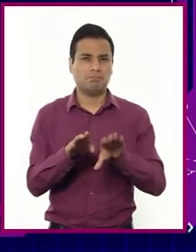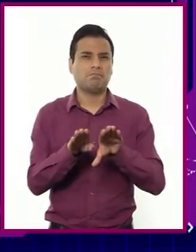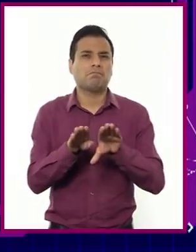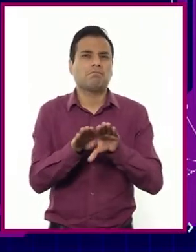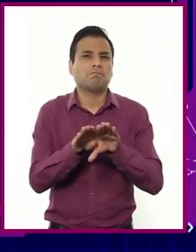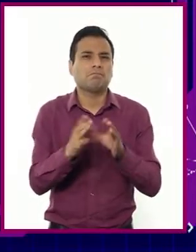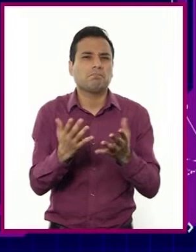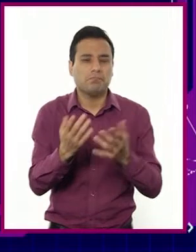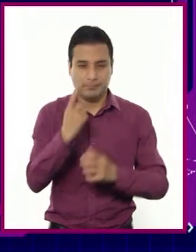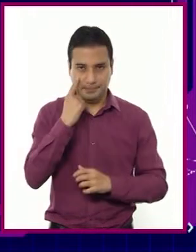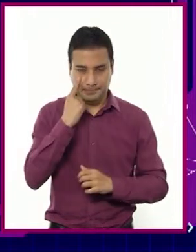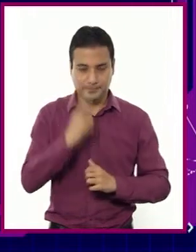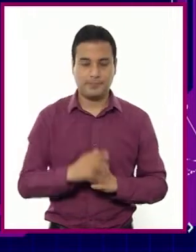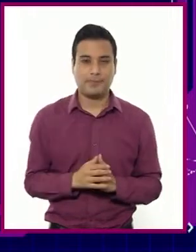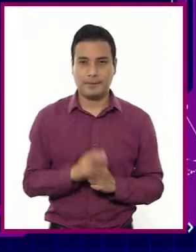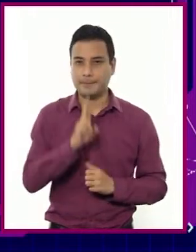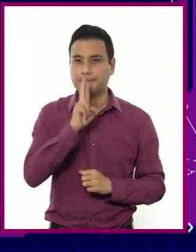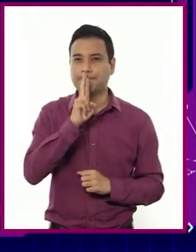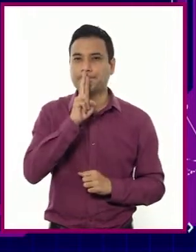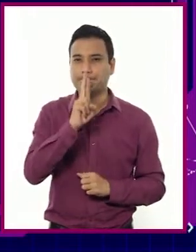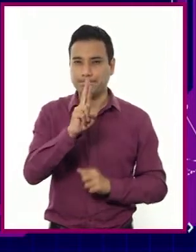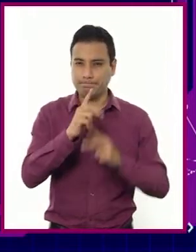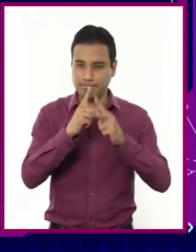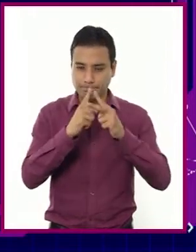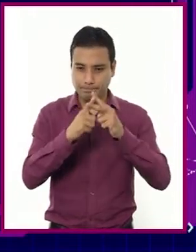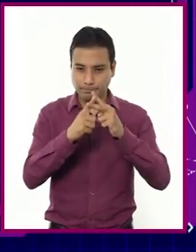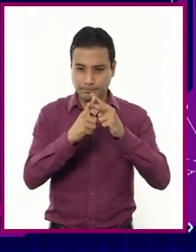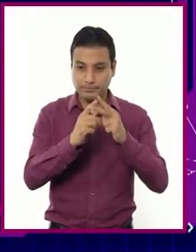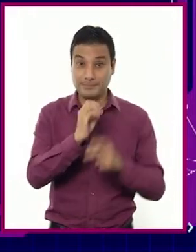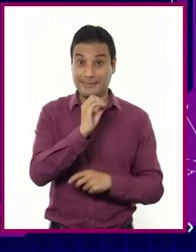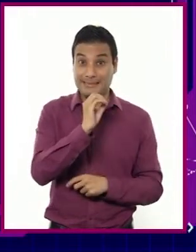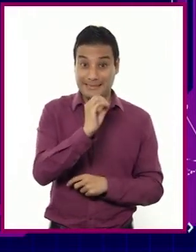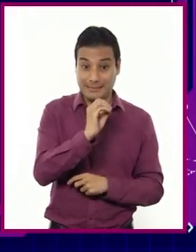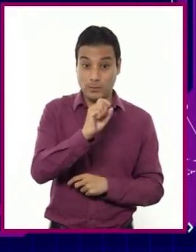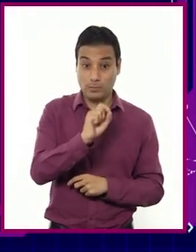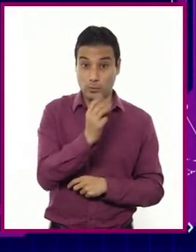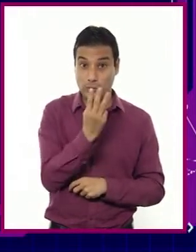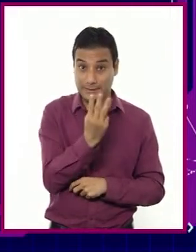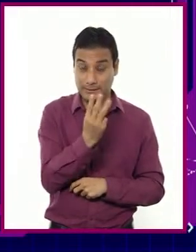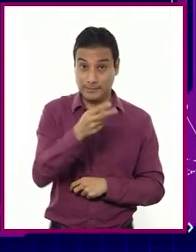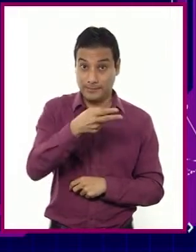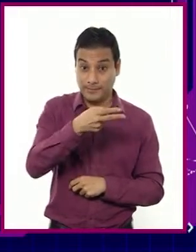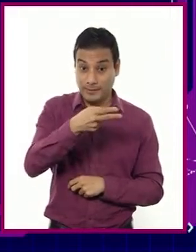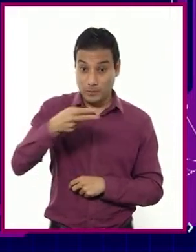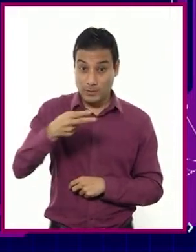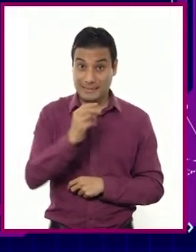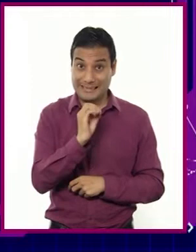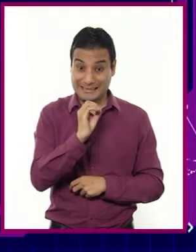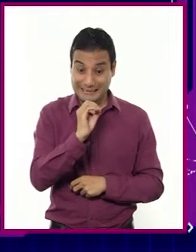incógnita. Al resolver las operaciones tenemos 0.3 igual a